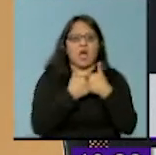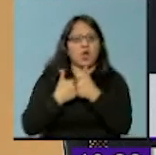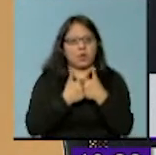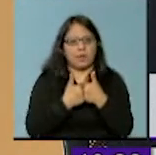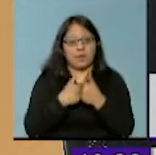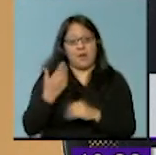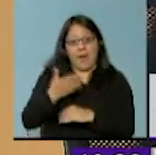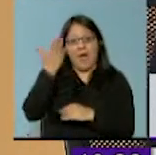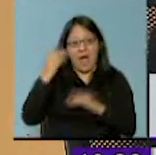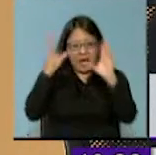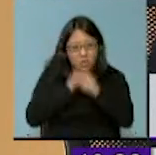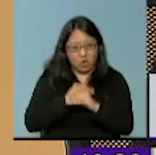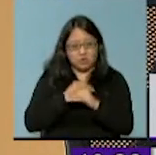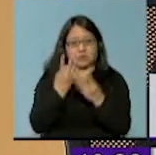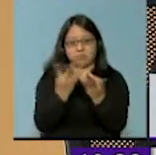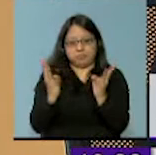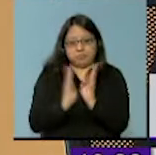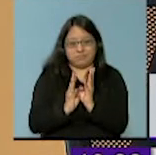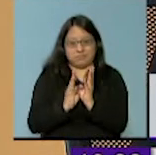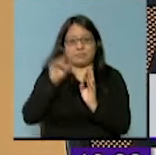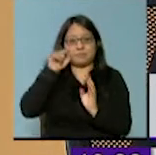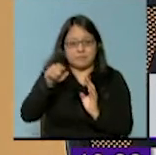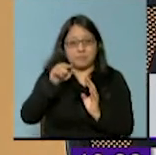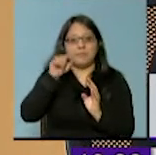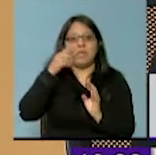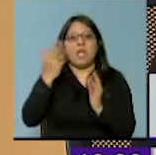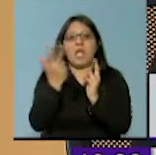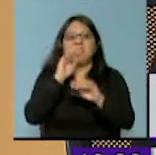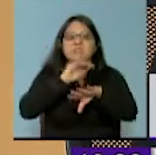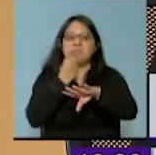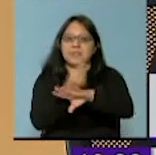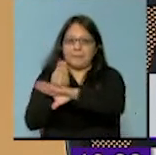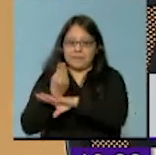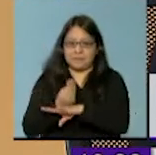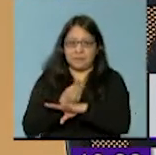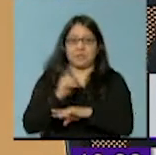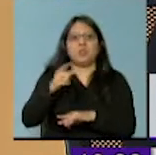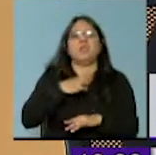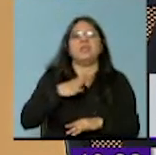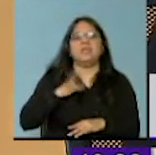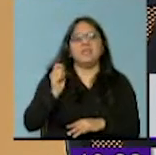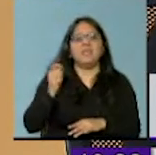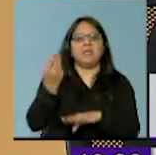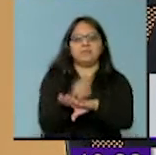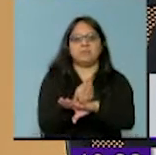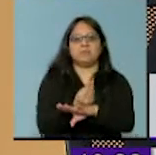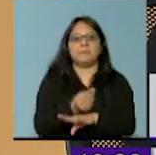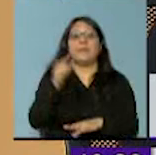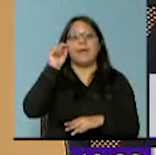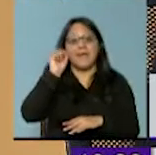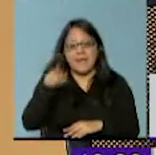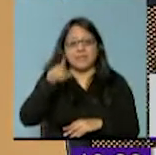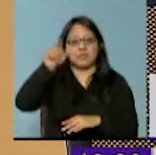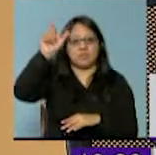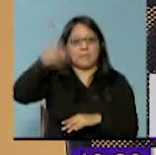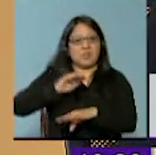anoche no fueron convocados por el gobierno cuando se realizó el lanzamiento de la bolsa de empleo. Y no deberían haber sido, como deberían para saber haber dónde. Y